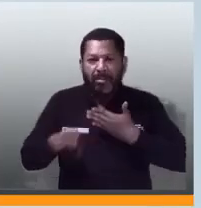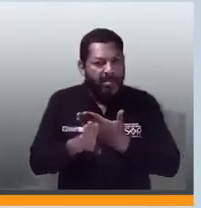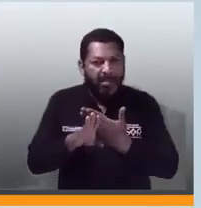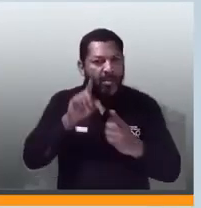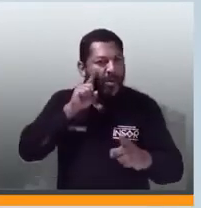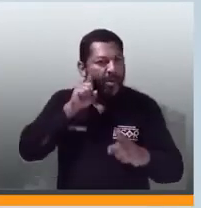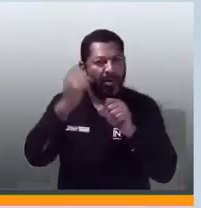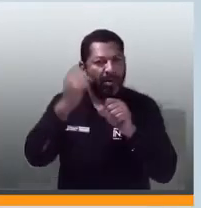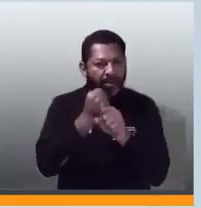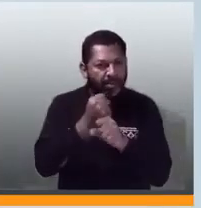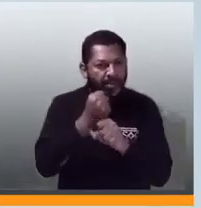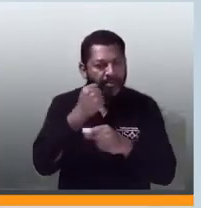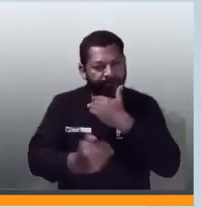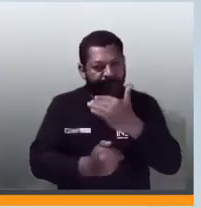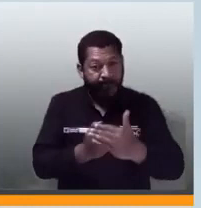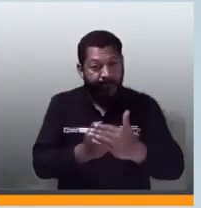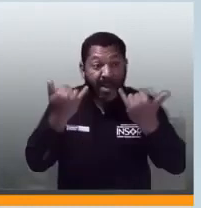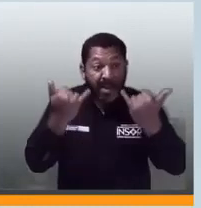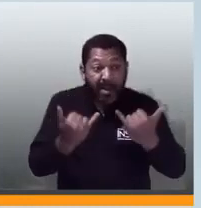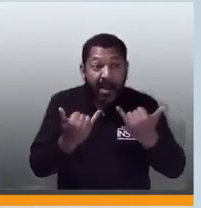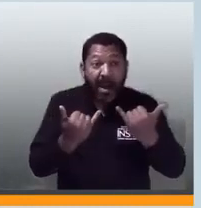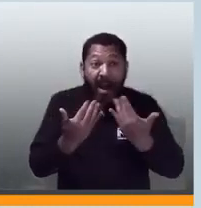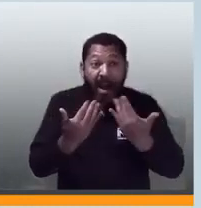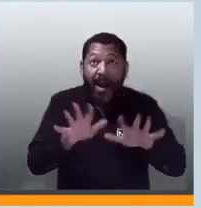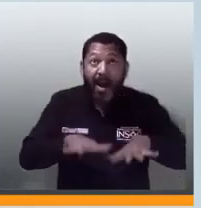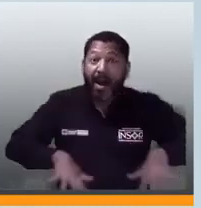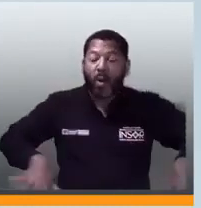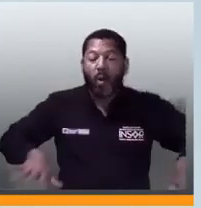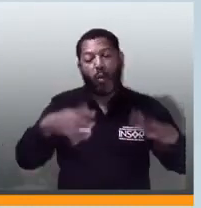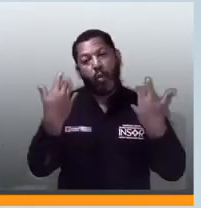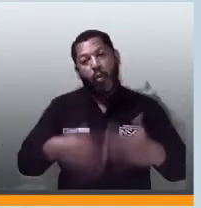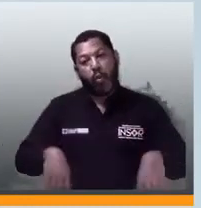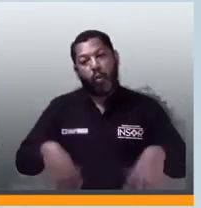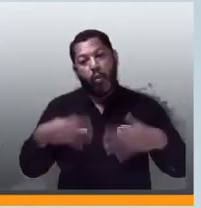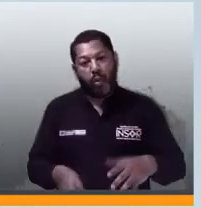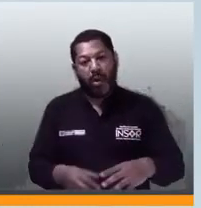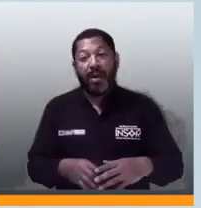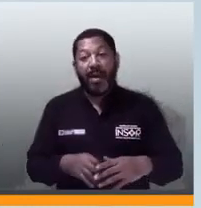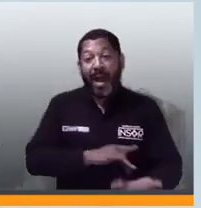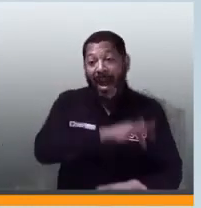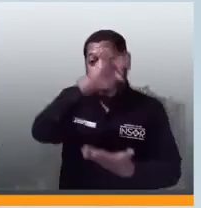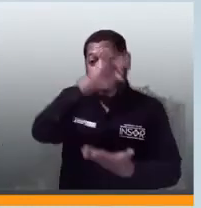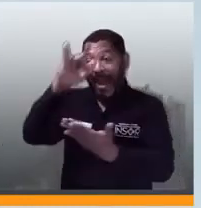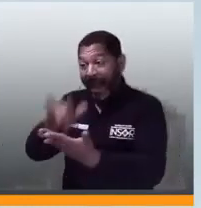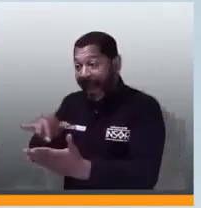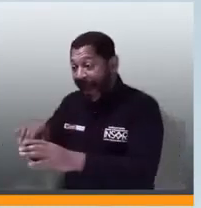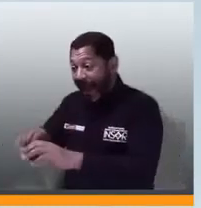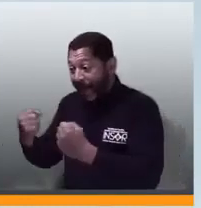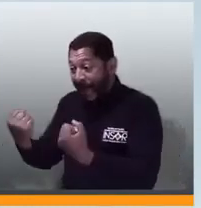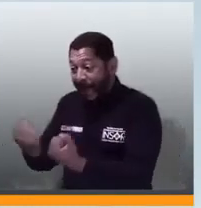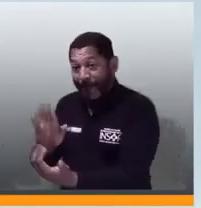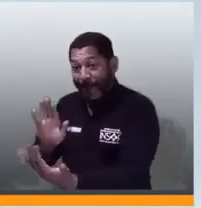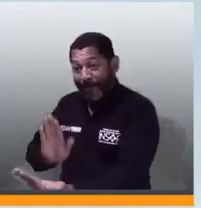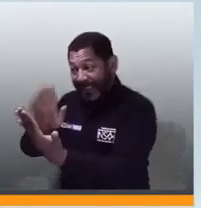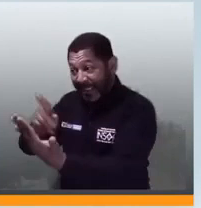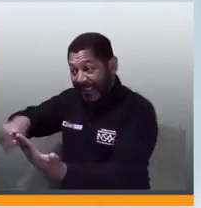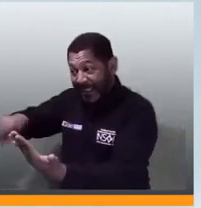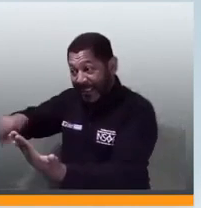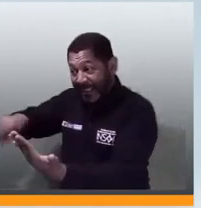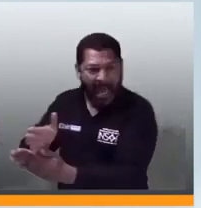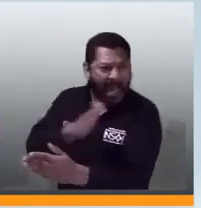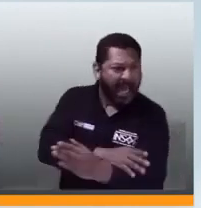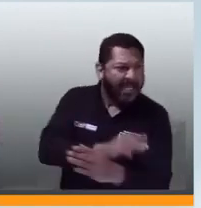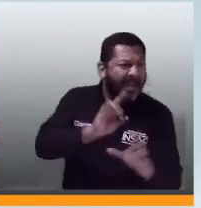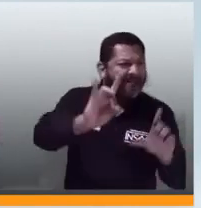sabemos que este espacio nos ha abierto una posibilidad y cuando regresemos a lo presencial vamos a tener que seguir aprovechando todo